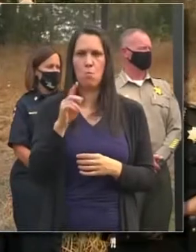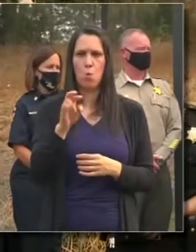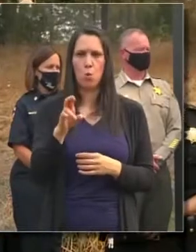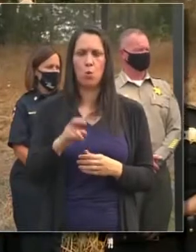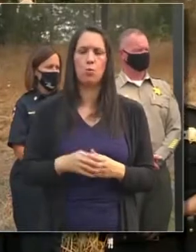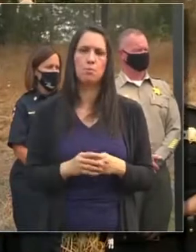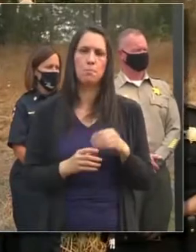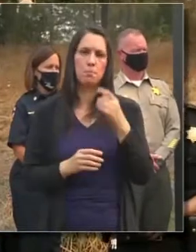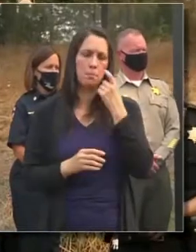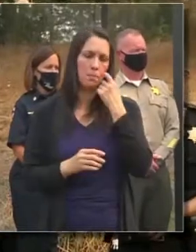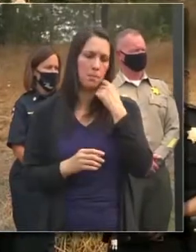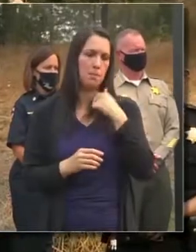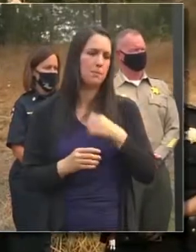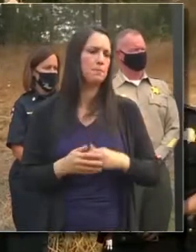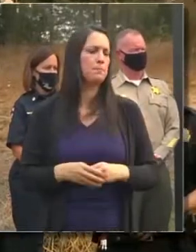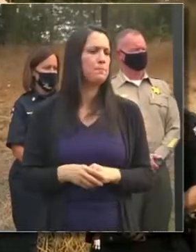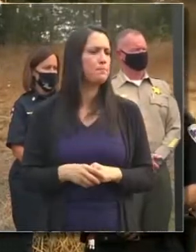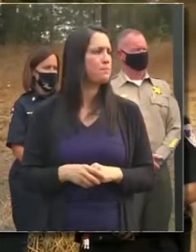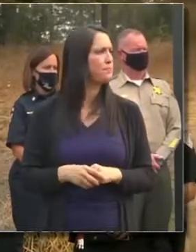al jefe por